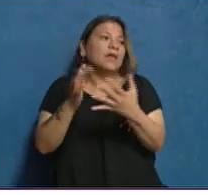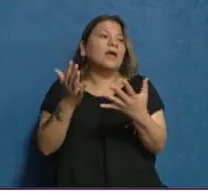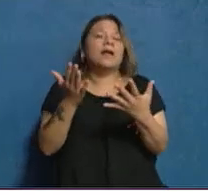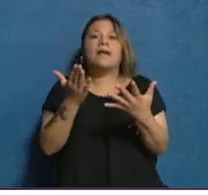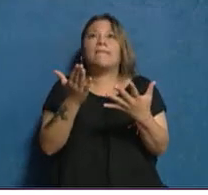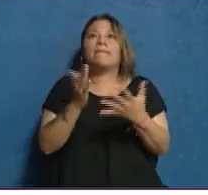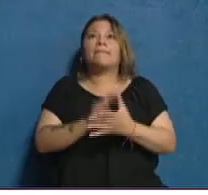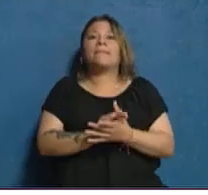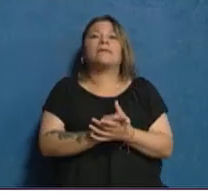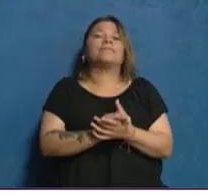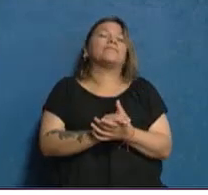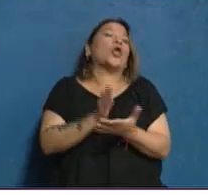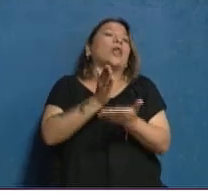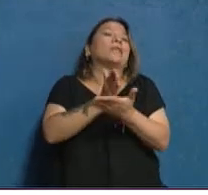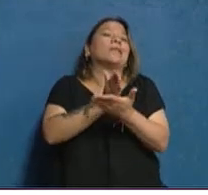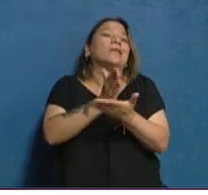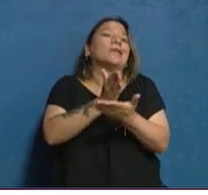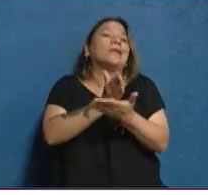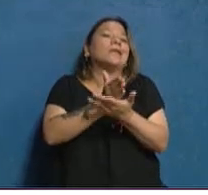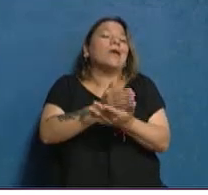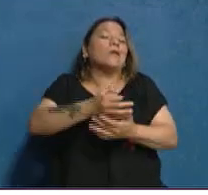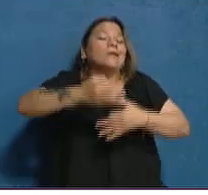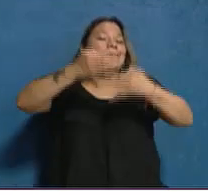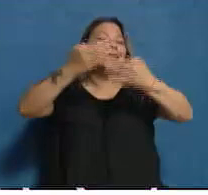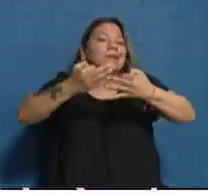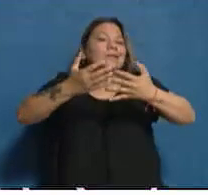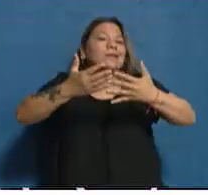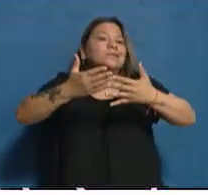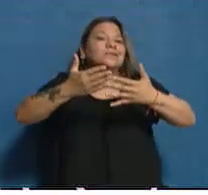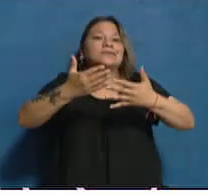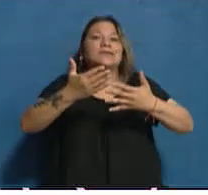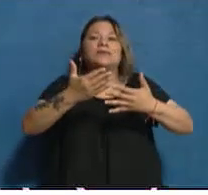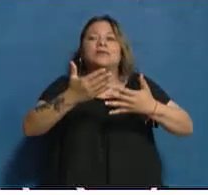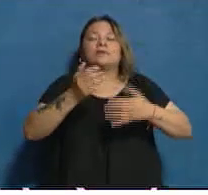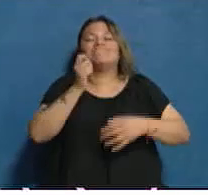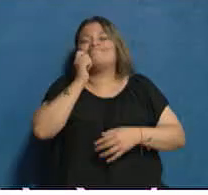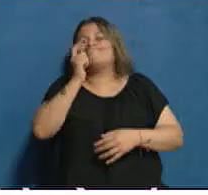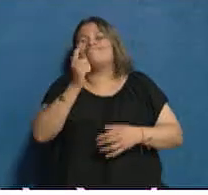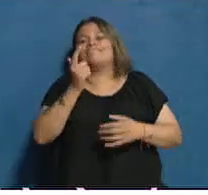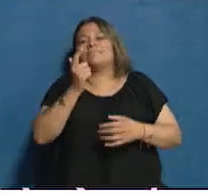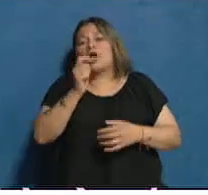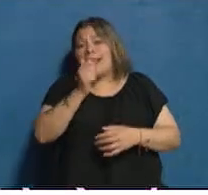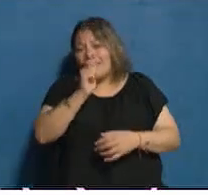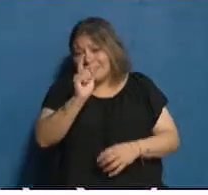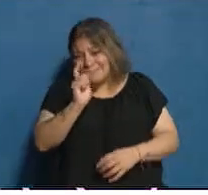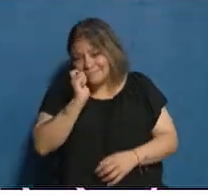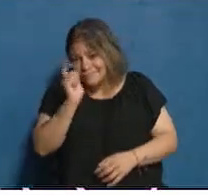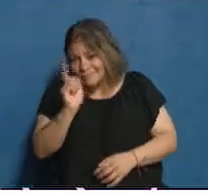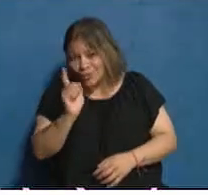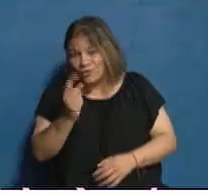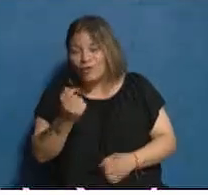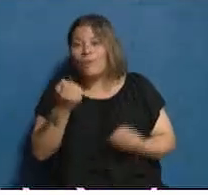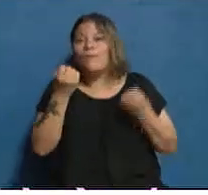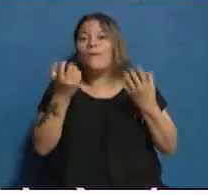la infalibilidad, podríamos decir, la certeza del derecho, no se logran con la alcoholemia, porque